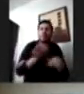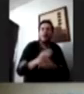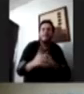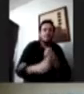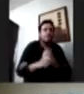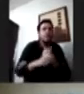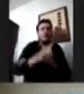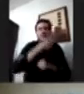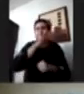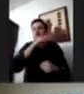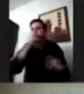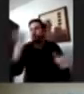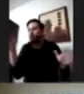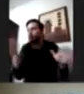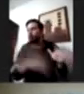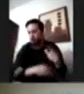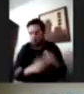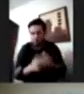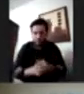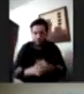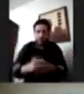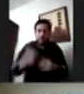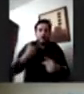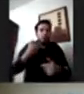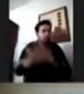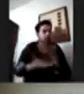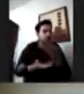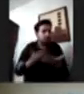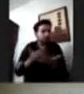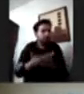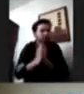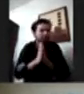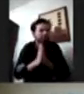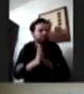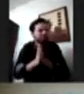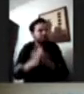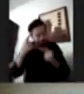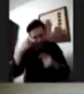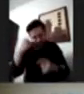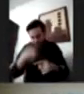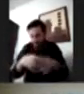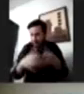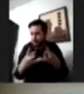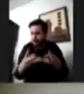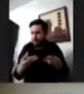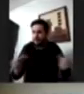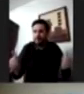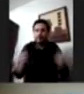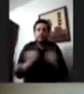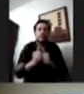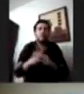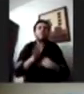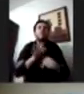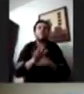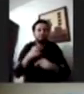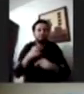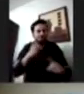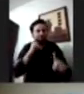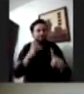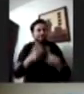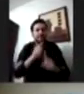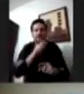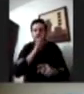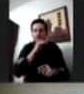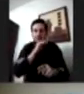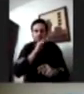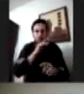al Estado que solucione los problemas de la basura y del agua sucia. Todas las personas